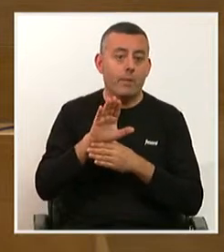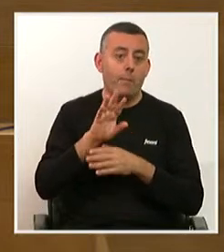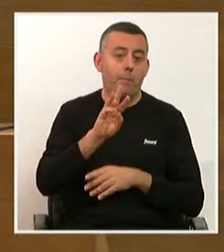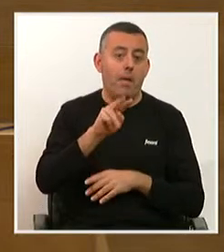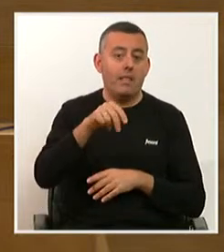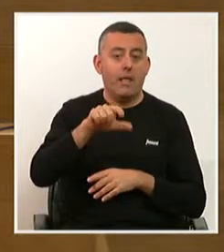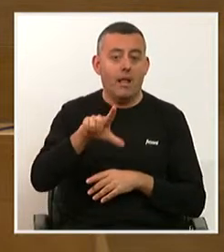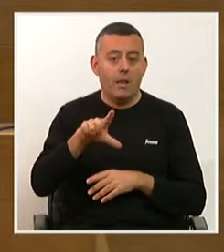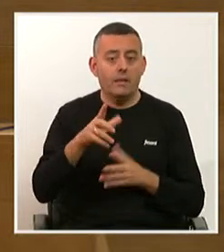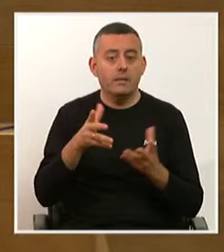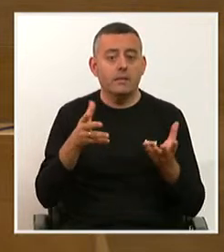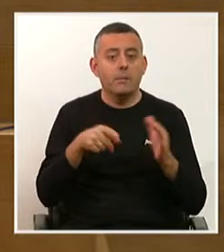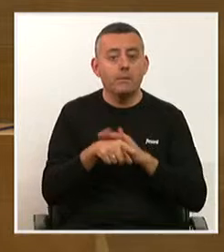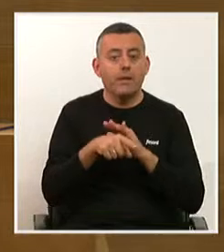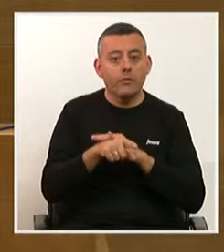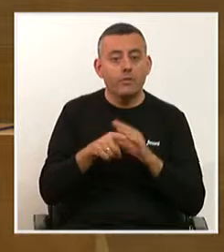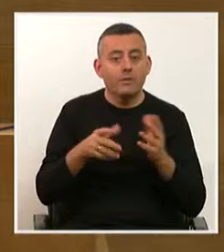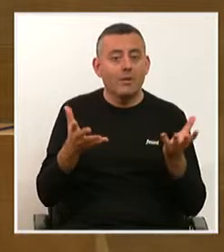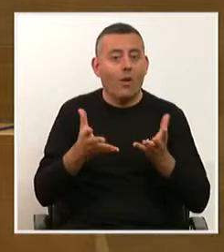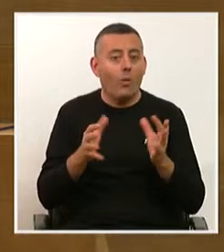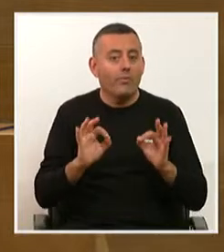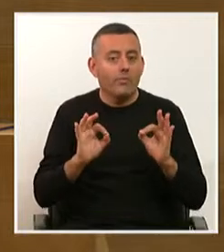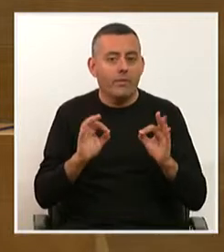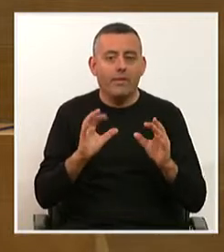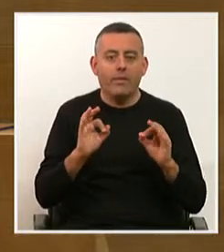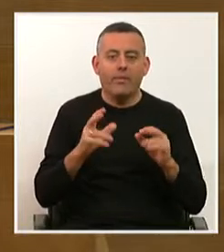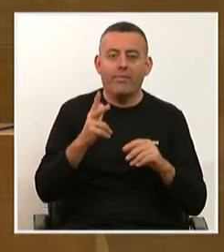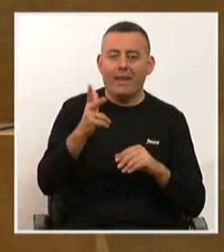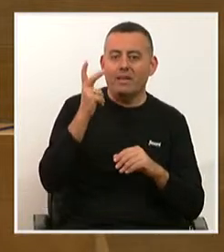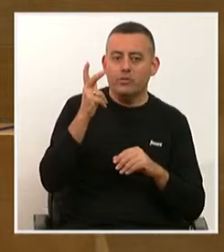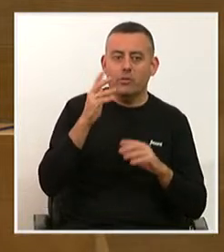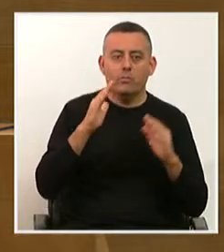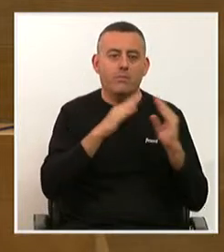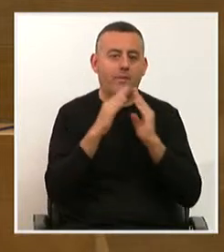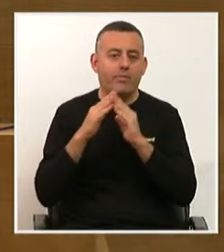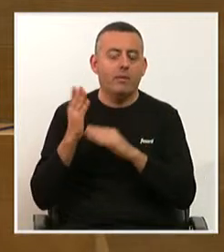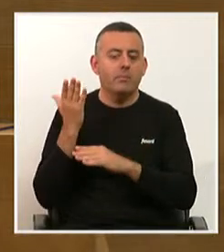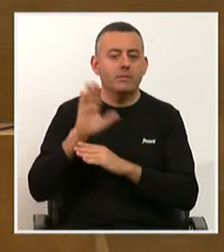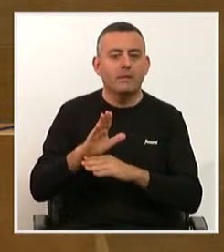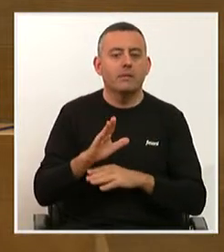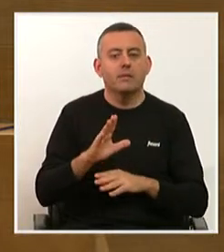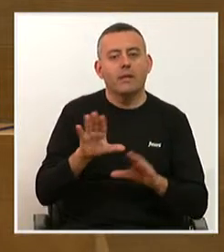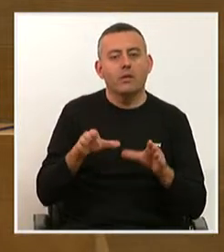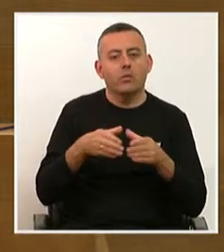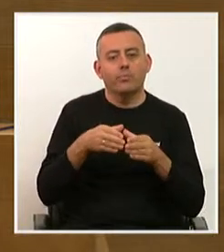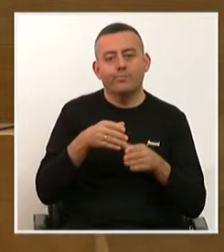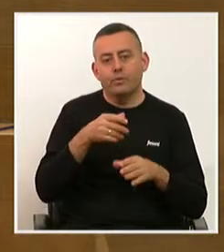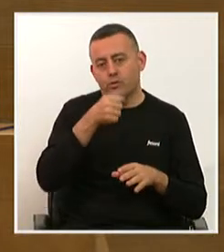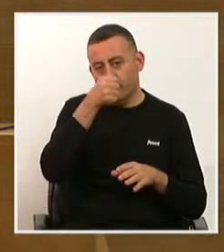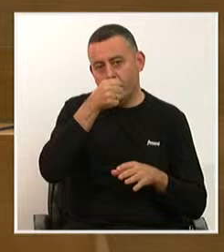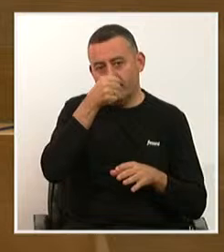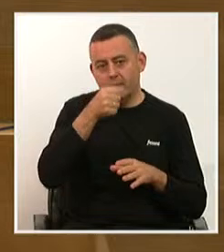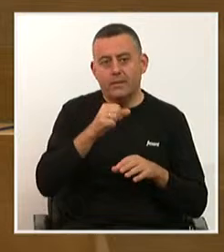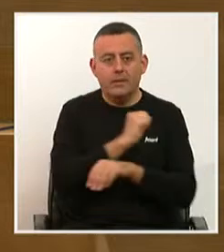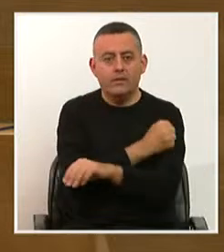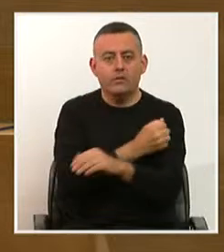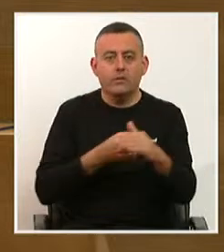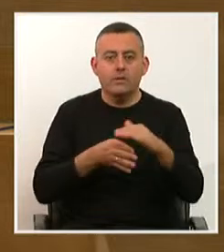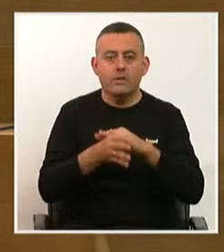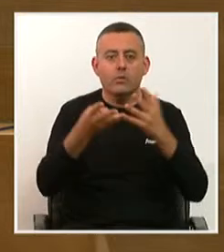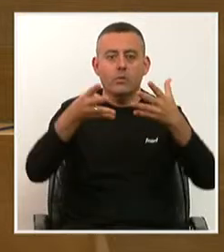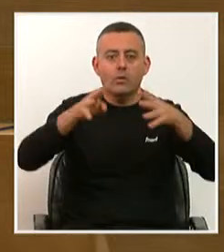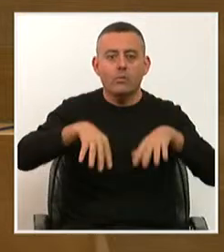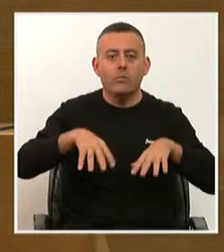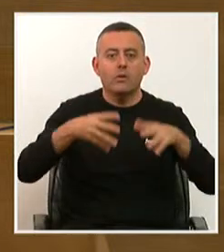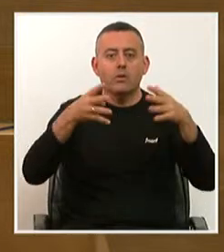tramitación especial de urgencia sobre el derecho a la vivienda presentada por el grupo parlamentario socialista registro de entrada